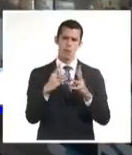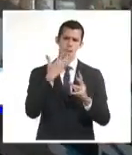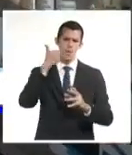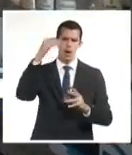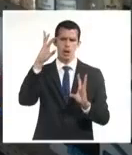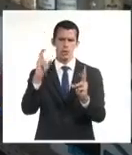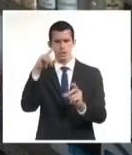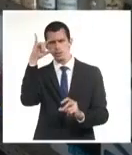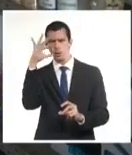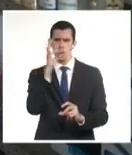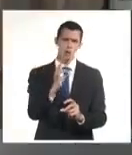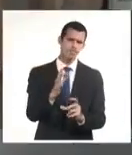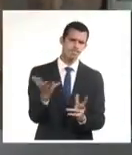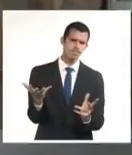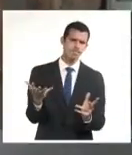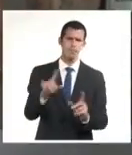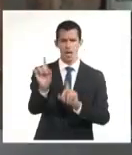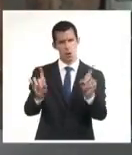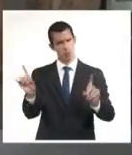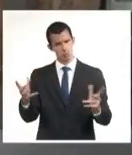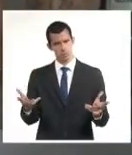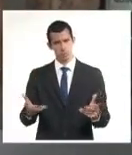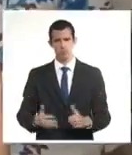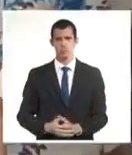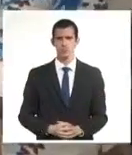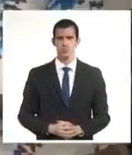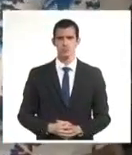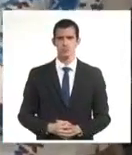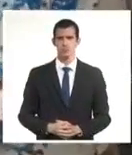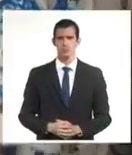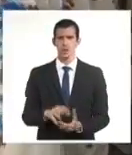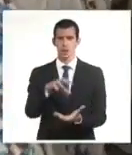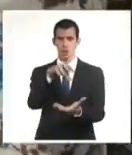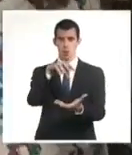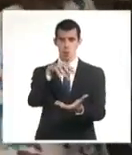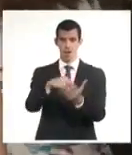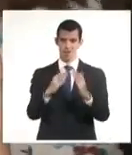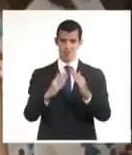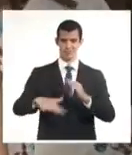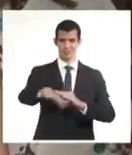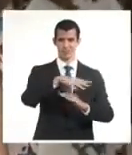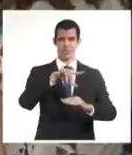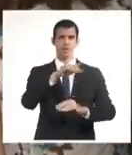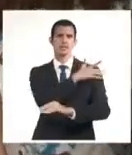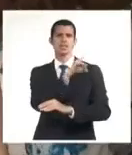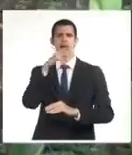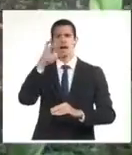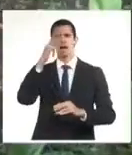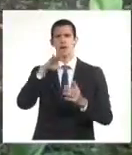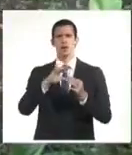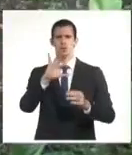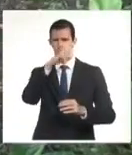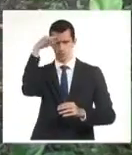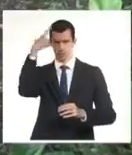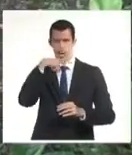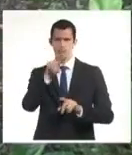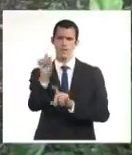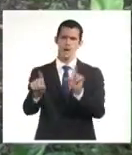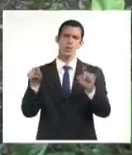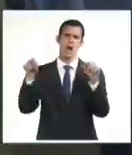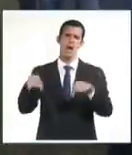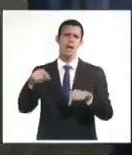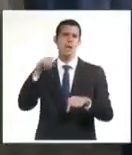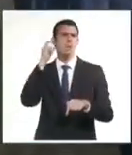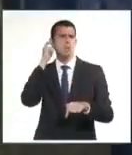resultados. En la comunidad Morales, en el Consejo Popular Zaragoza, se interesó por la atención a las madres con tres o más hijos y familias